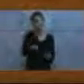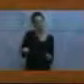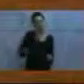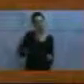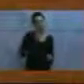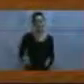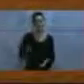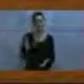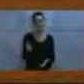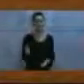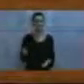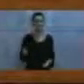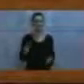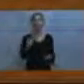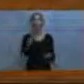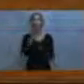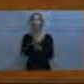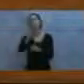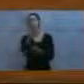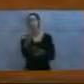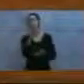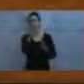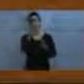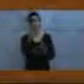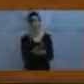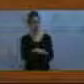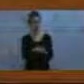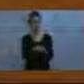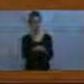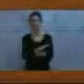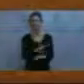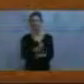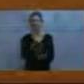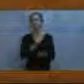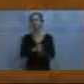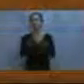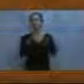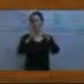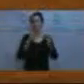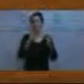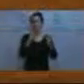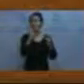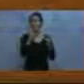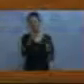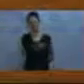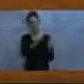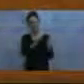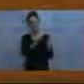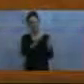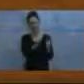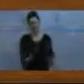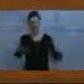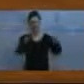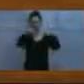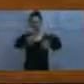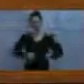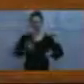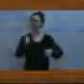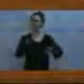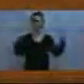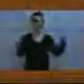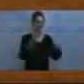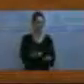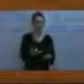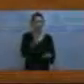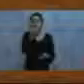meses. Y voy a ponerles un ejemplo, porque, claro, cuando hablamos de matrículas universitarias, que es un debate recurrente en esta Cámara y que está